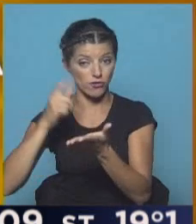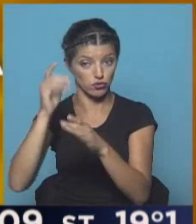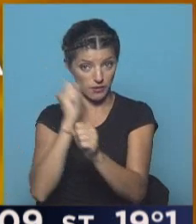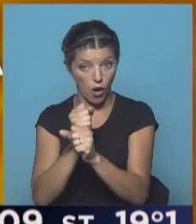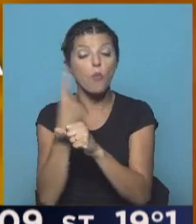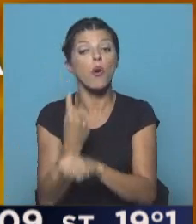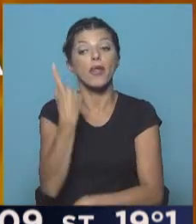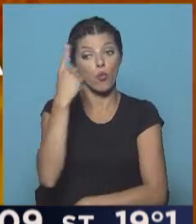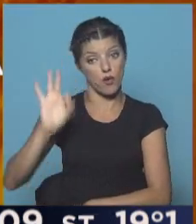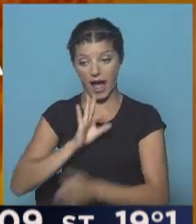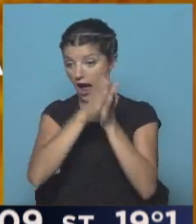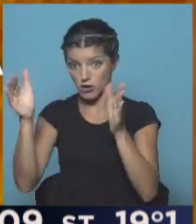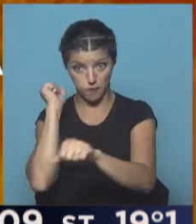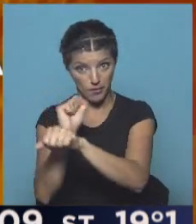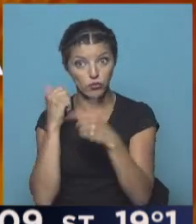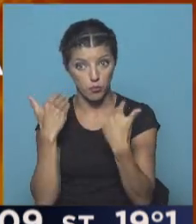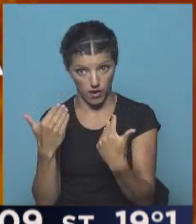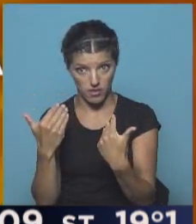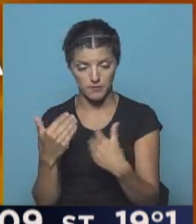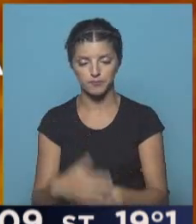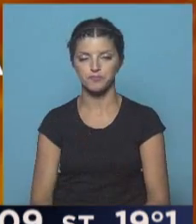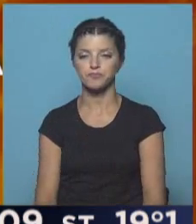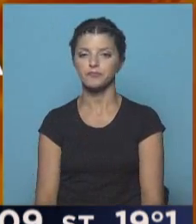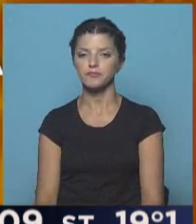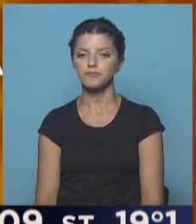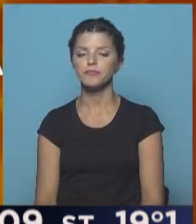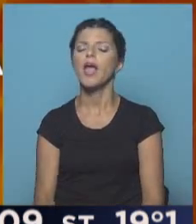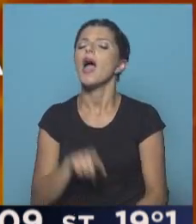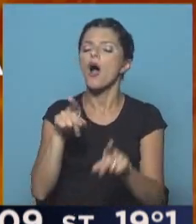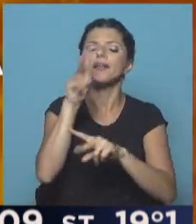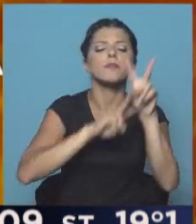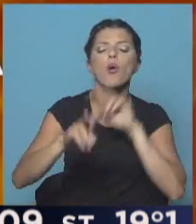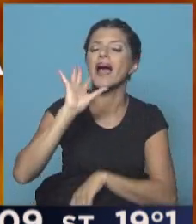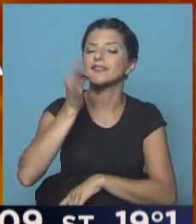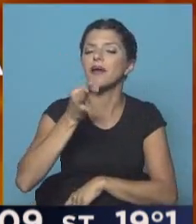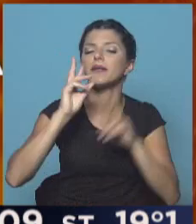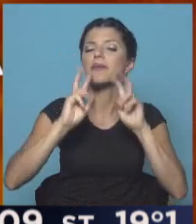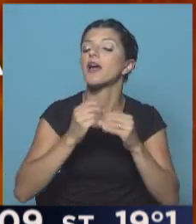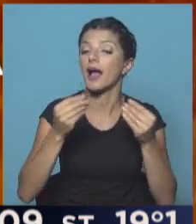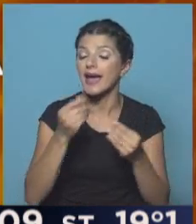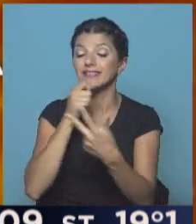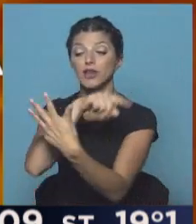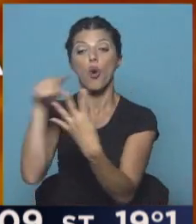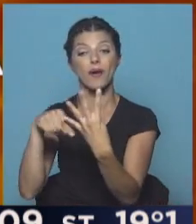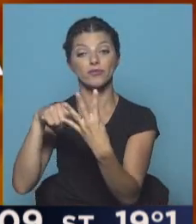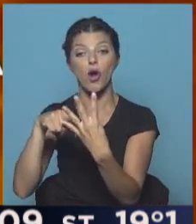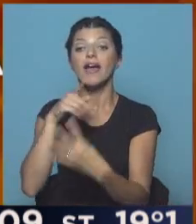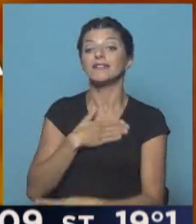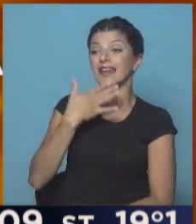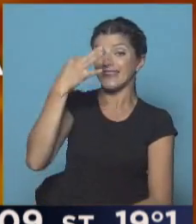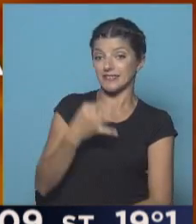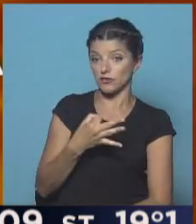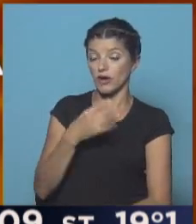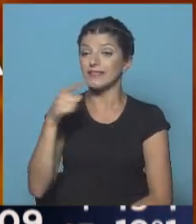por tanto, es excarcelable. Lo que intenta determinar es si los policías no cumplieron con la orden de